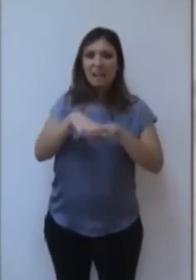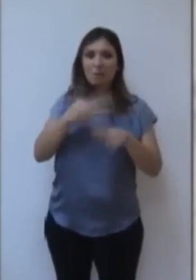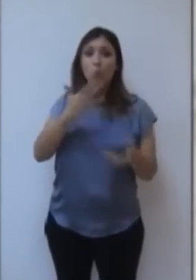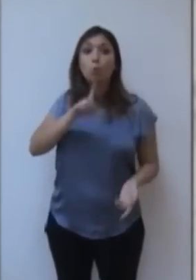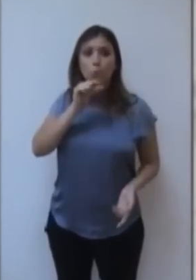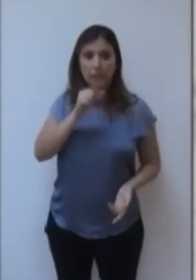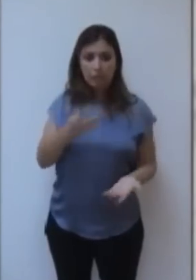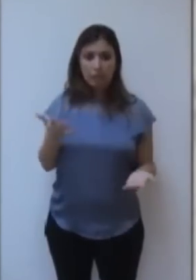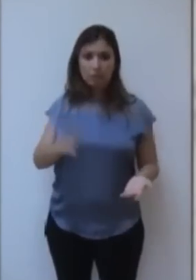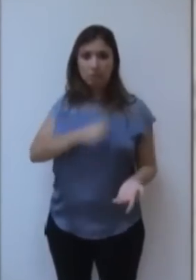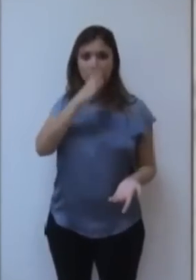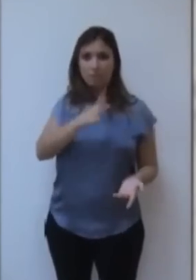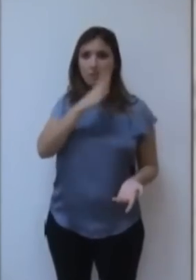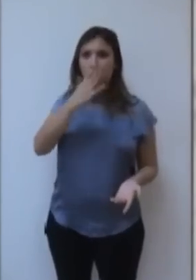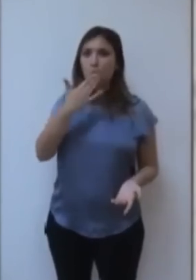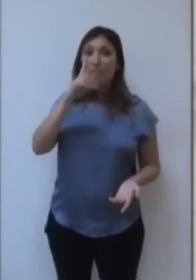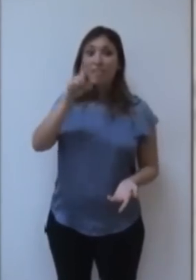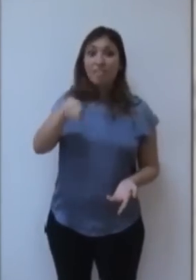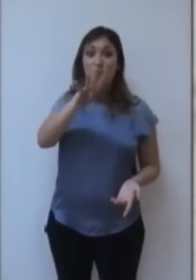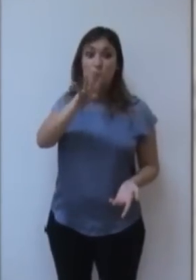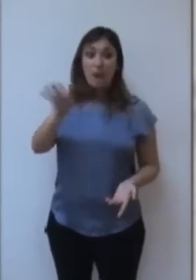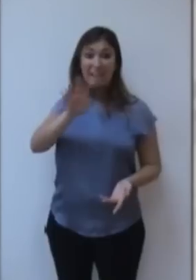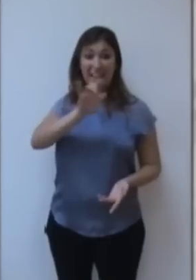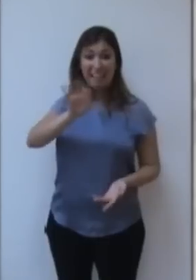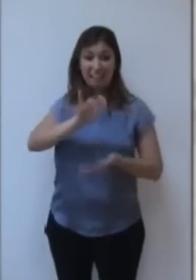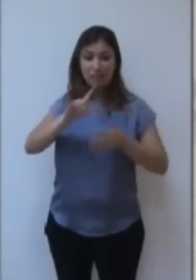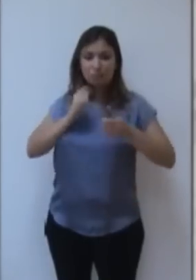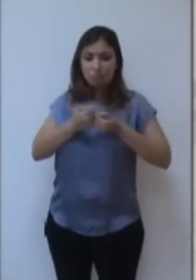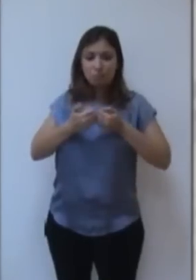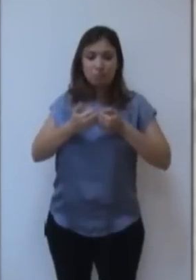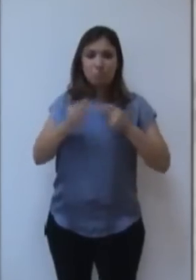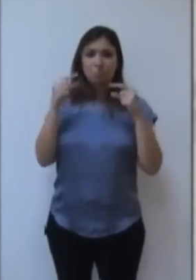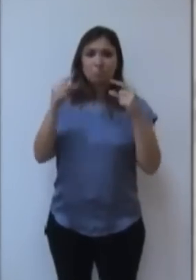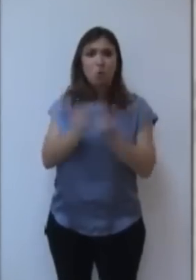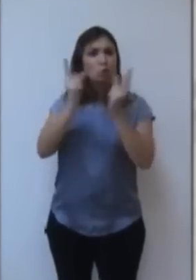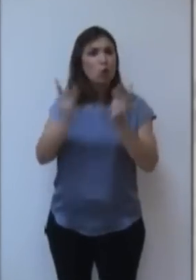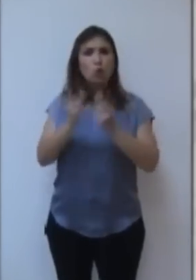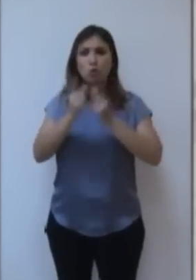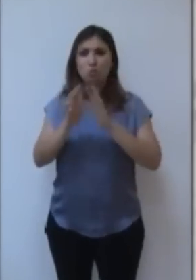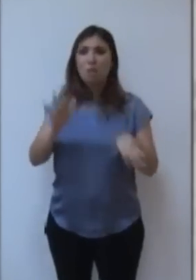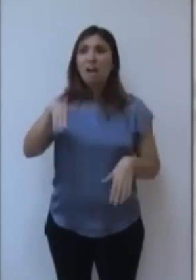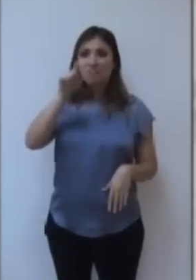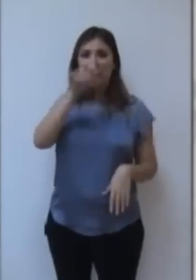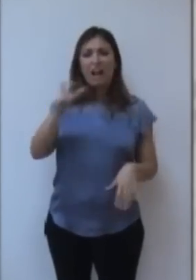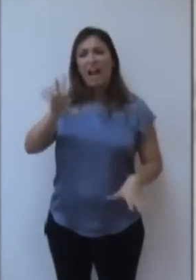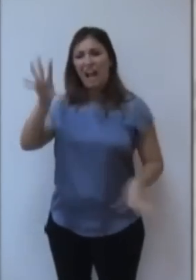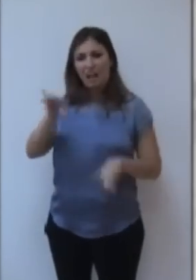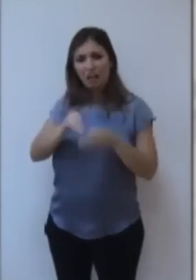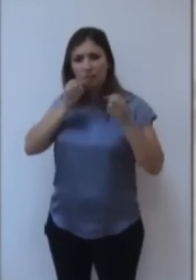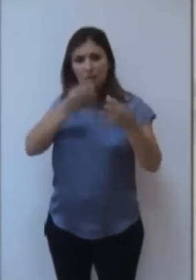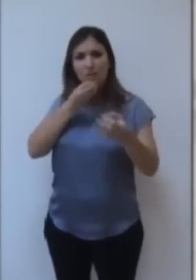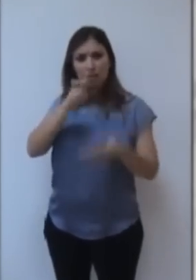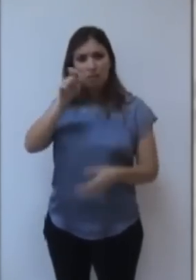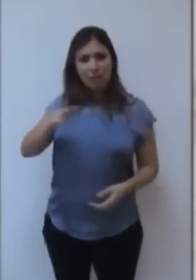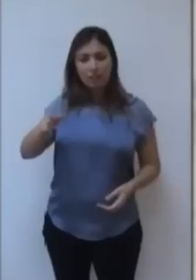Twitter, donde en 140 caracteres ibas a decir todo lo que querías decir, ¿no? Y no más. Y la gente lo dice, ¿no? Dice, vamos,